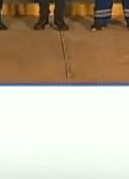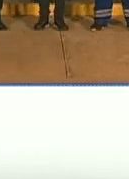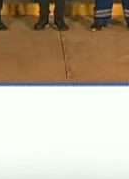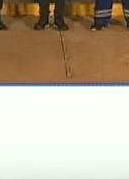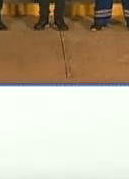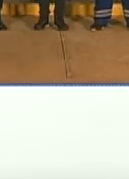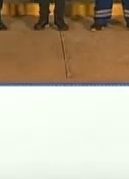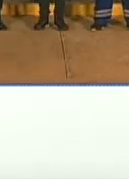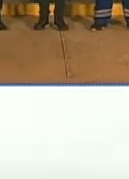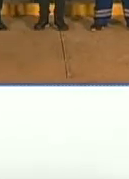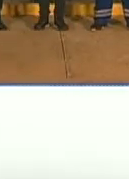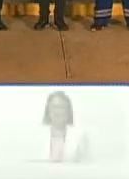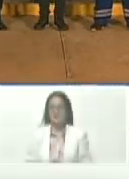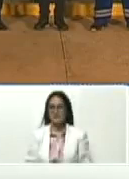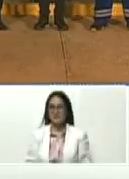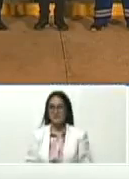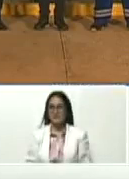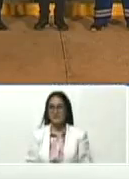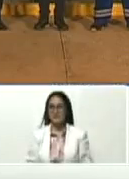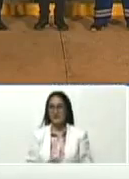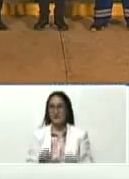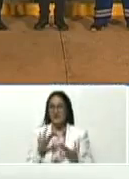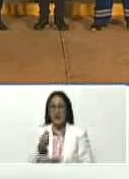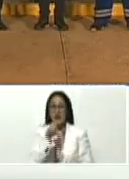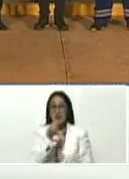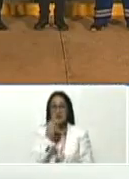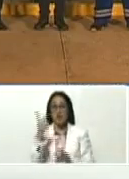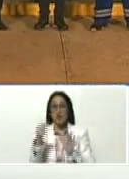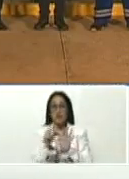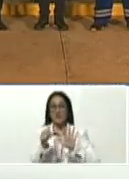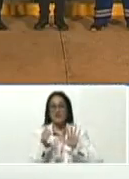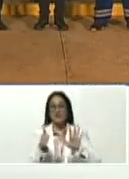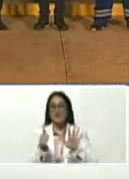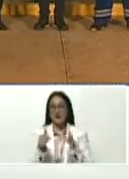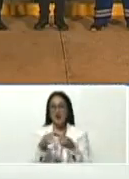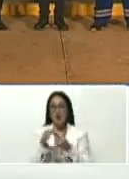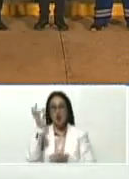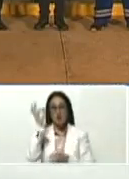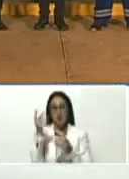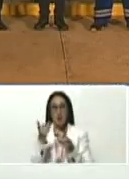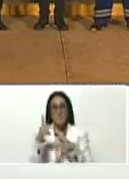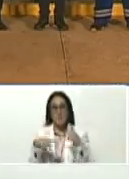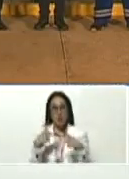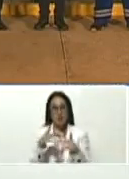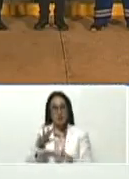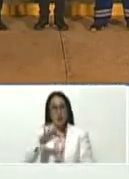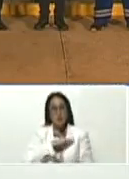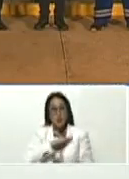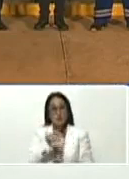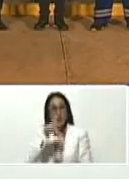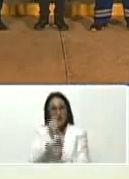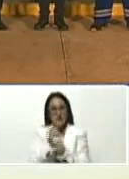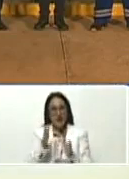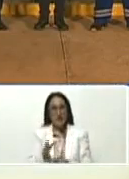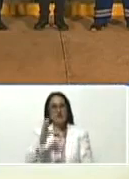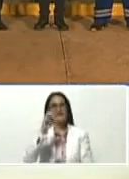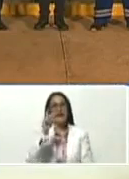su alimento. En el 2016 también creamos los consejos productivos de los trabajadores, los